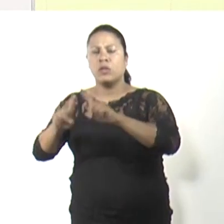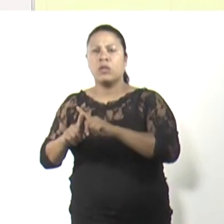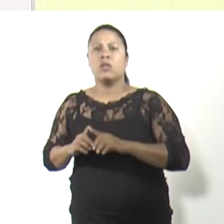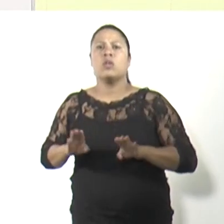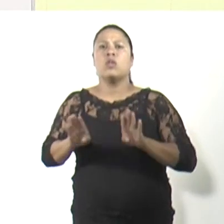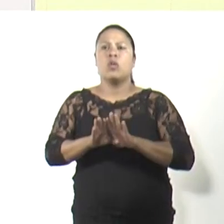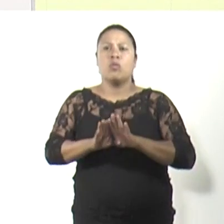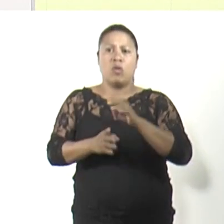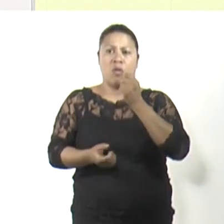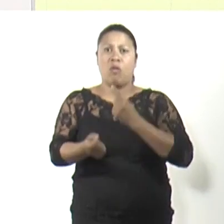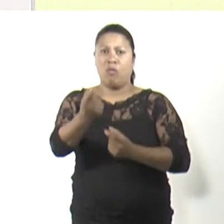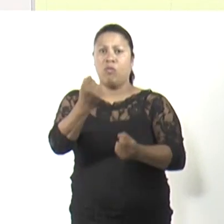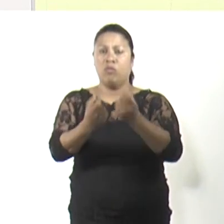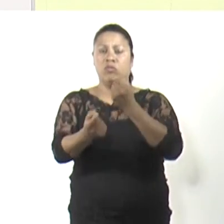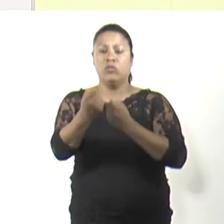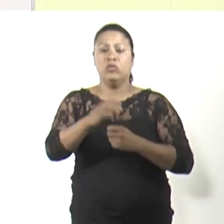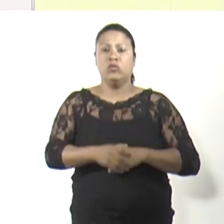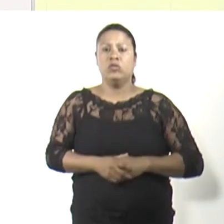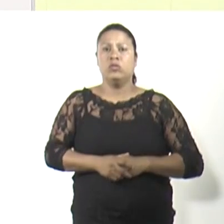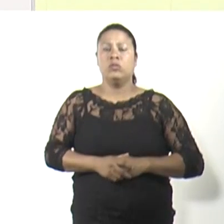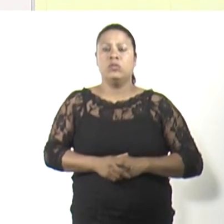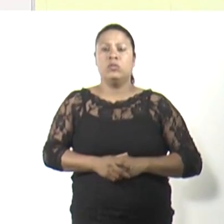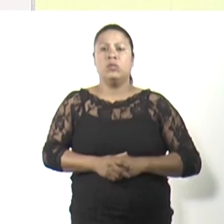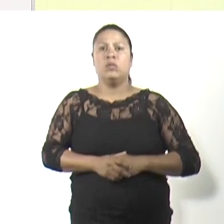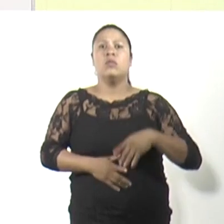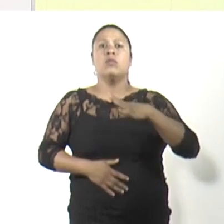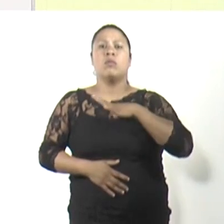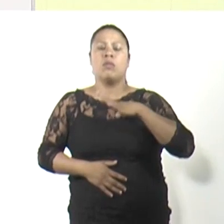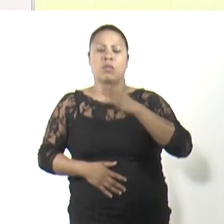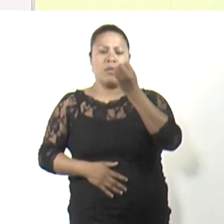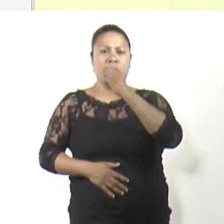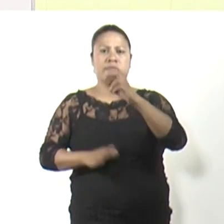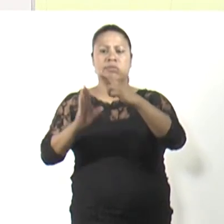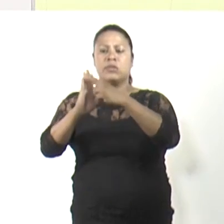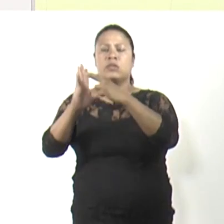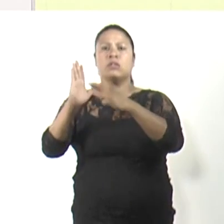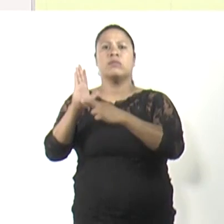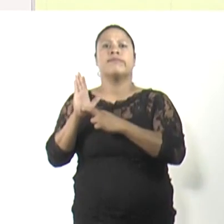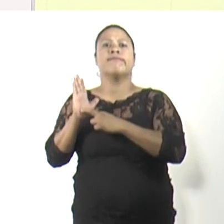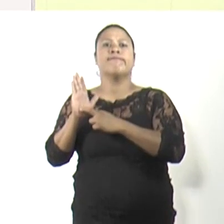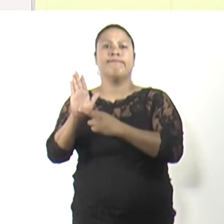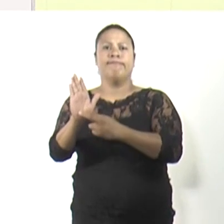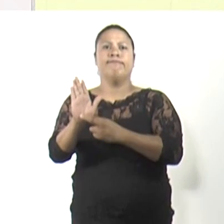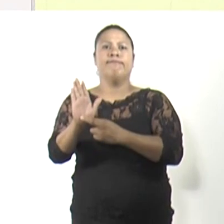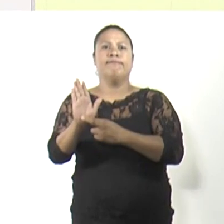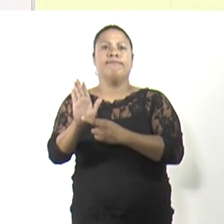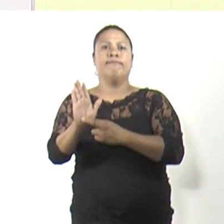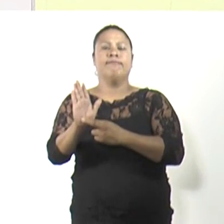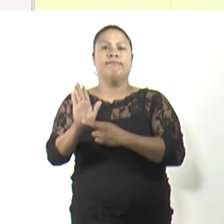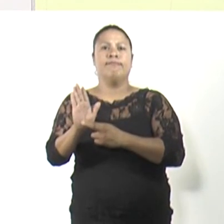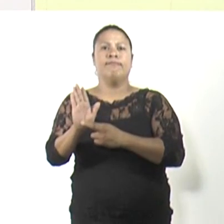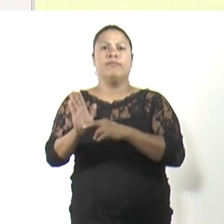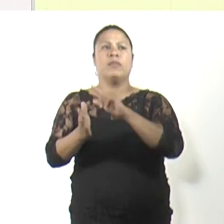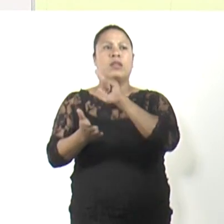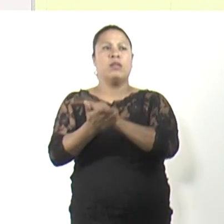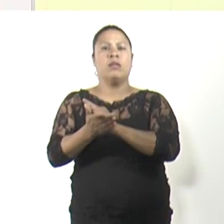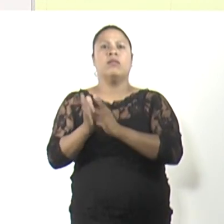En algunos casos se rigen directamente, claro está, las